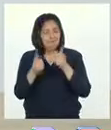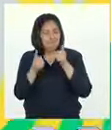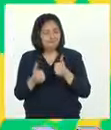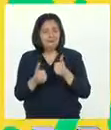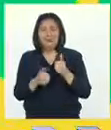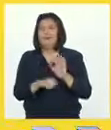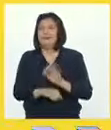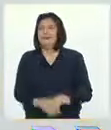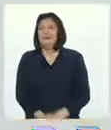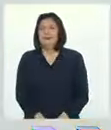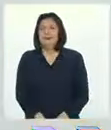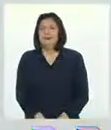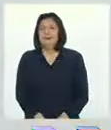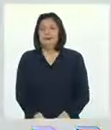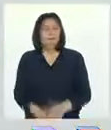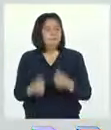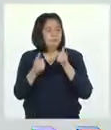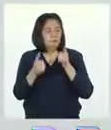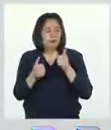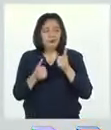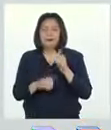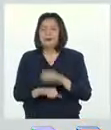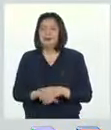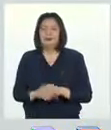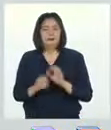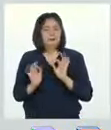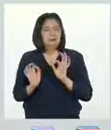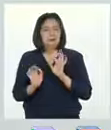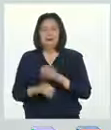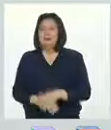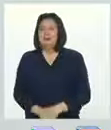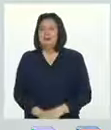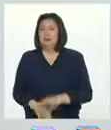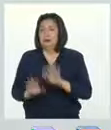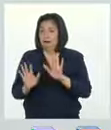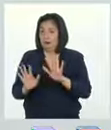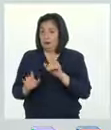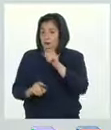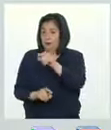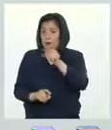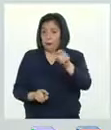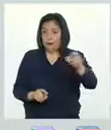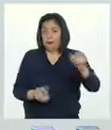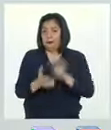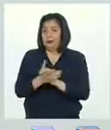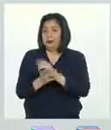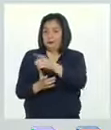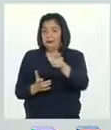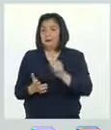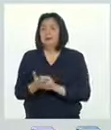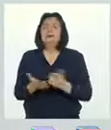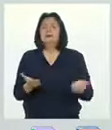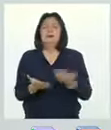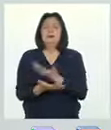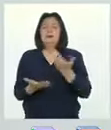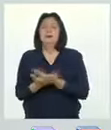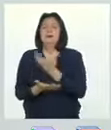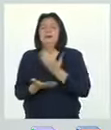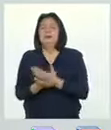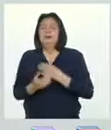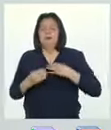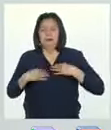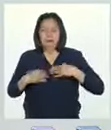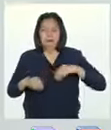¡Eso es! ¡Muy bien! ¡Excelente! Ahora te reto a ti y a tus amigos a que descubran nuevas